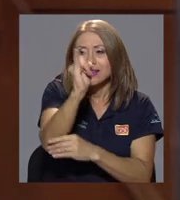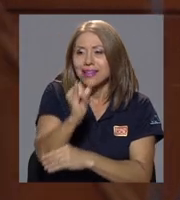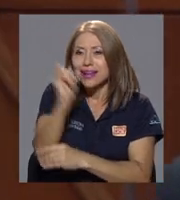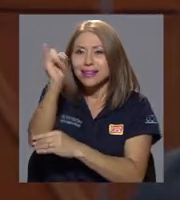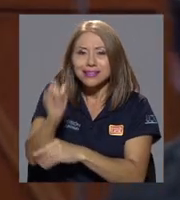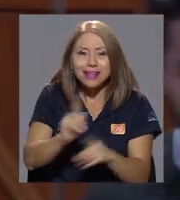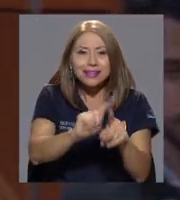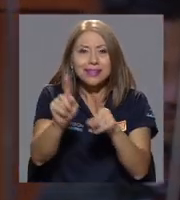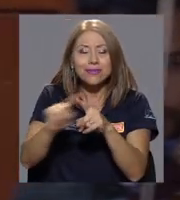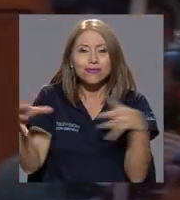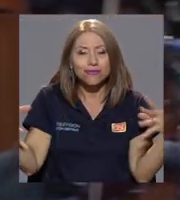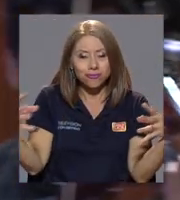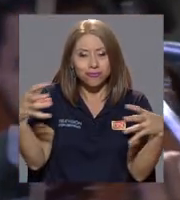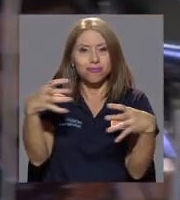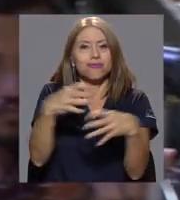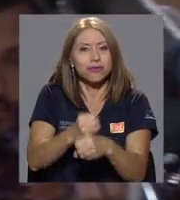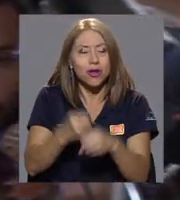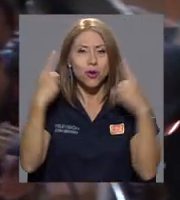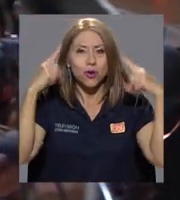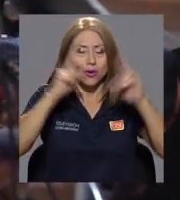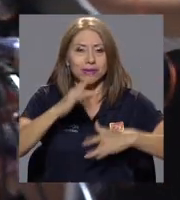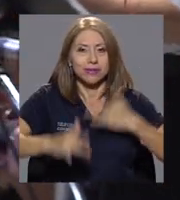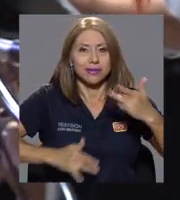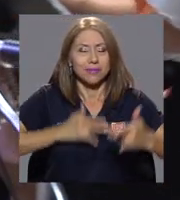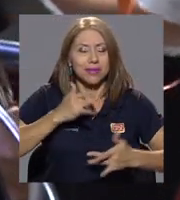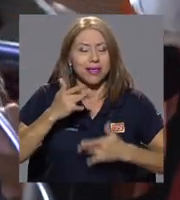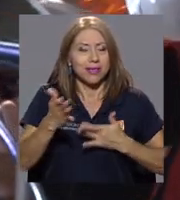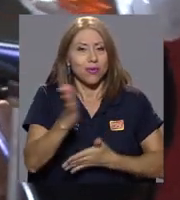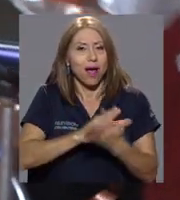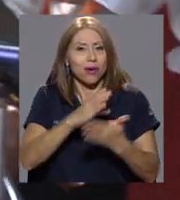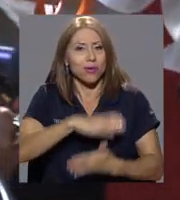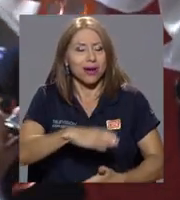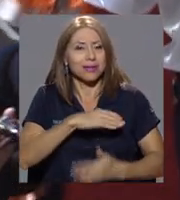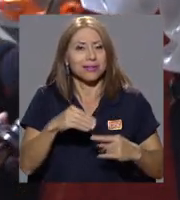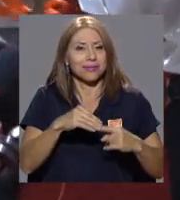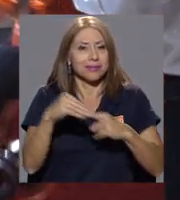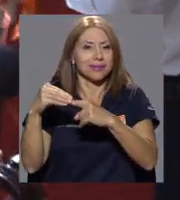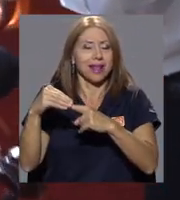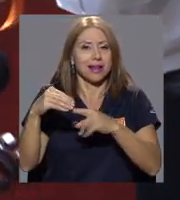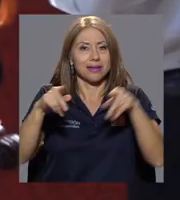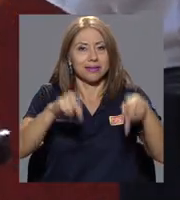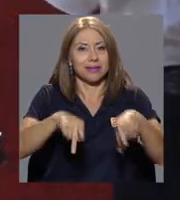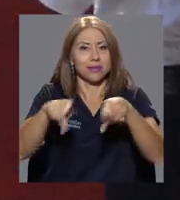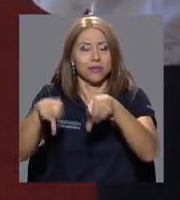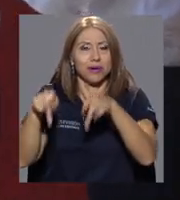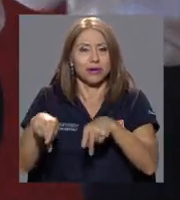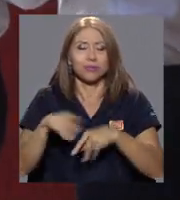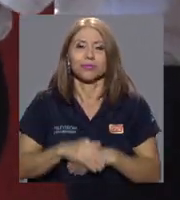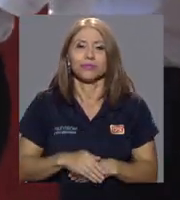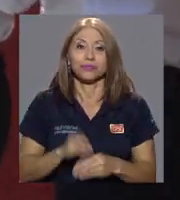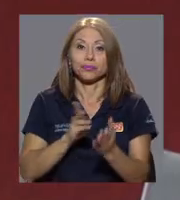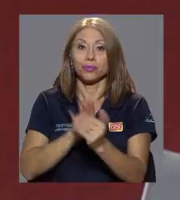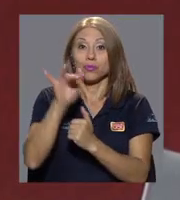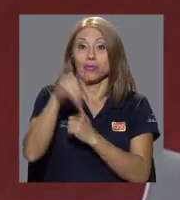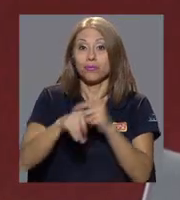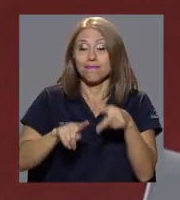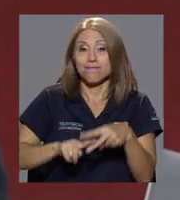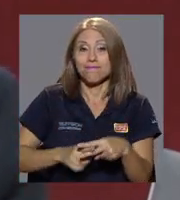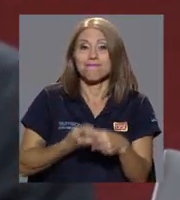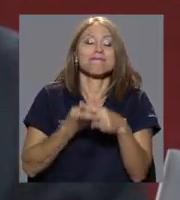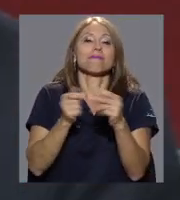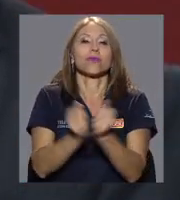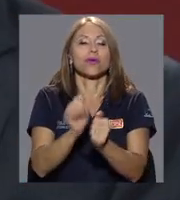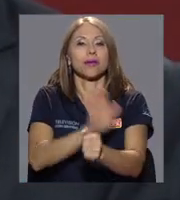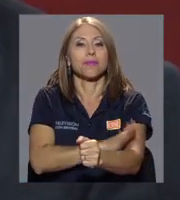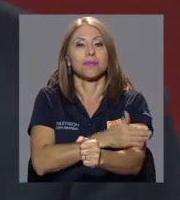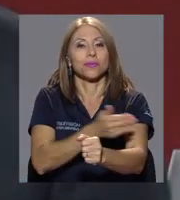un sentimiento y una experiencia muy particular en el ser humano. El proyecto surge desde la música.